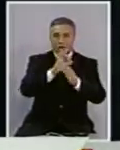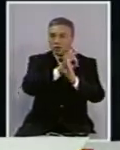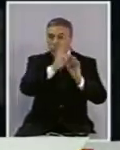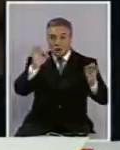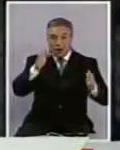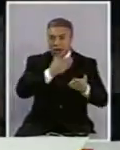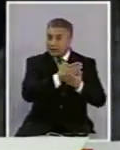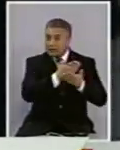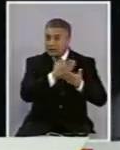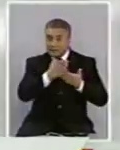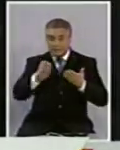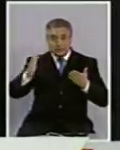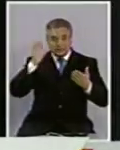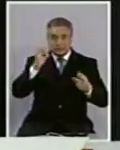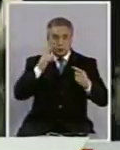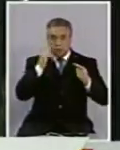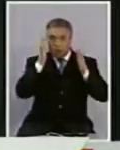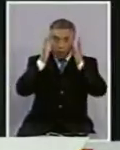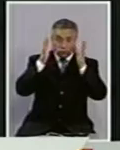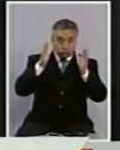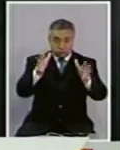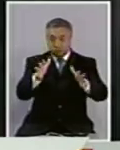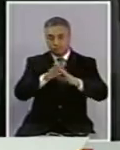te tiene ahí expectante.